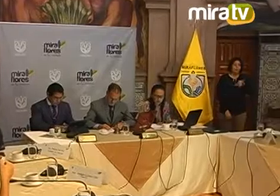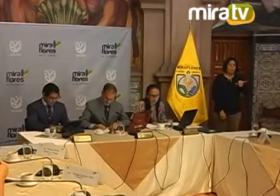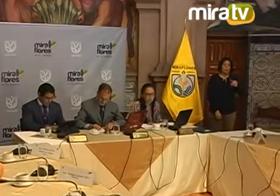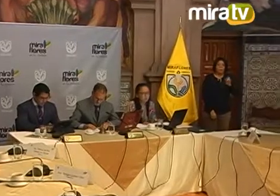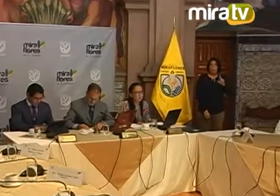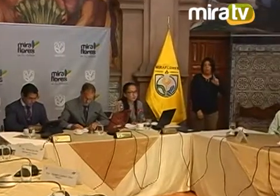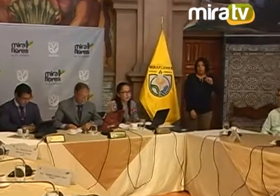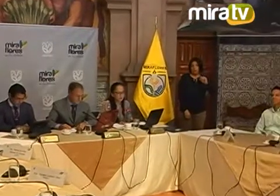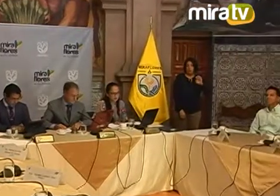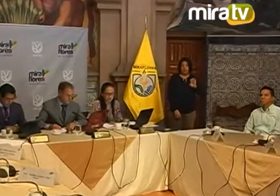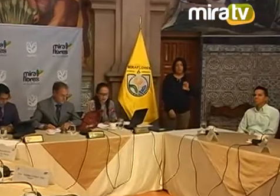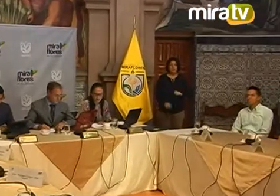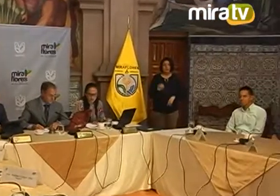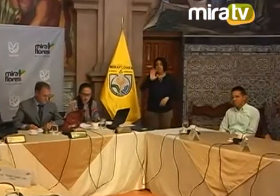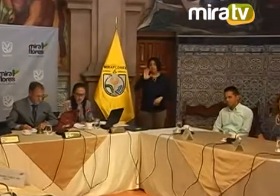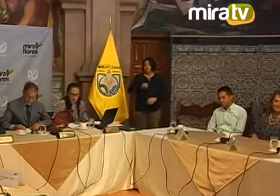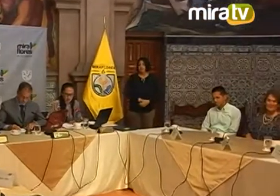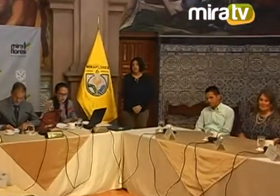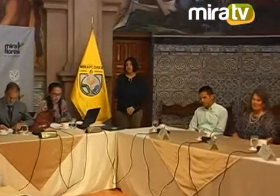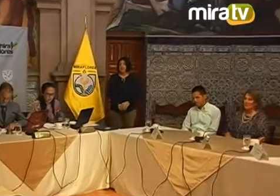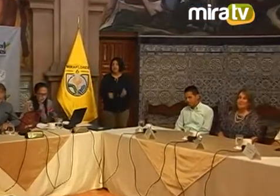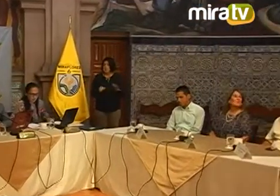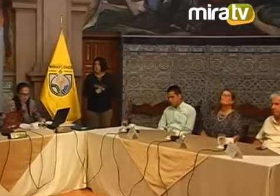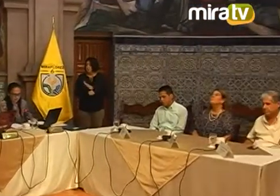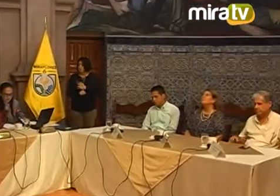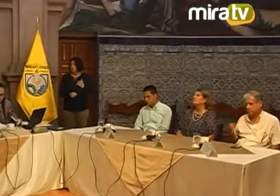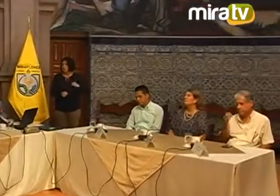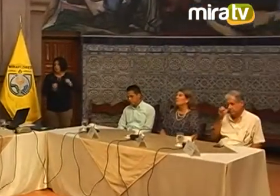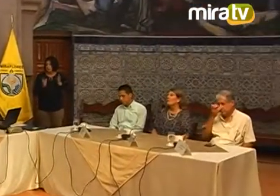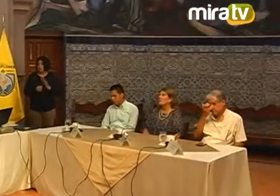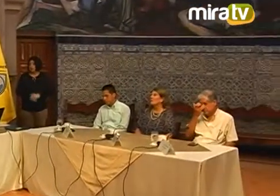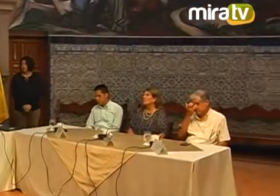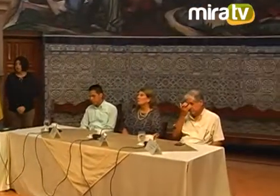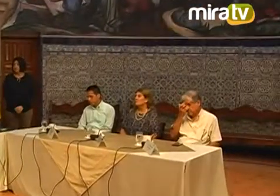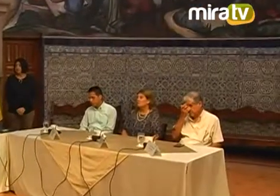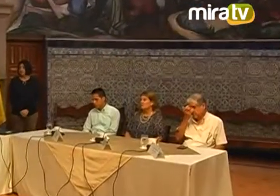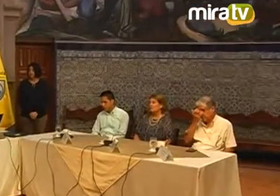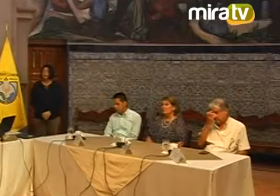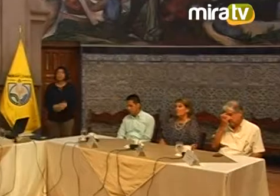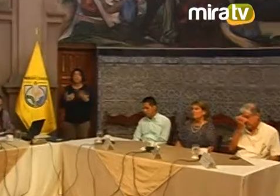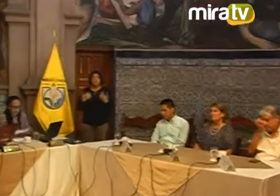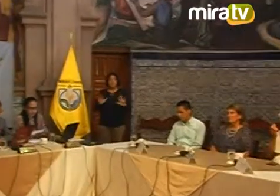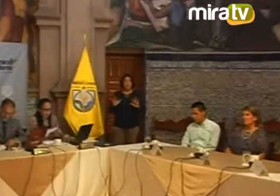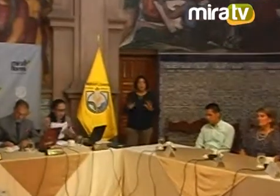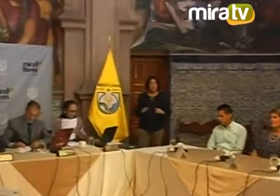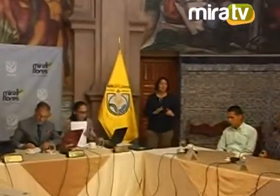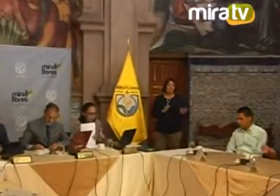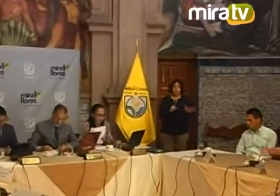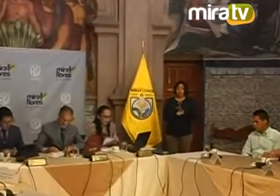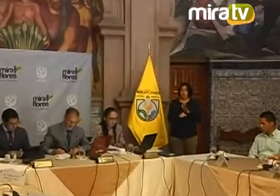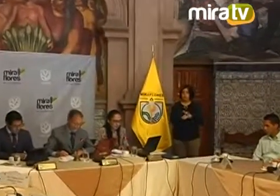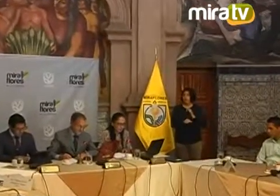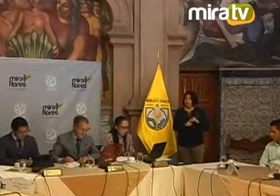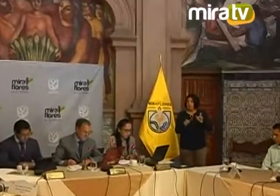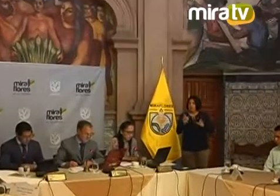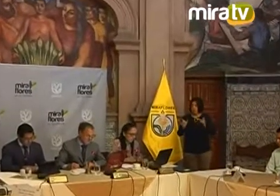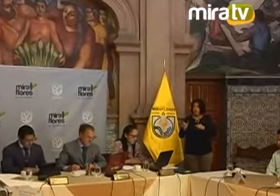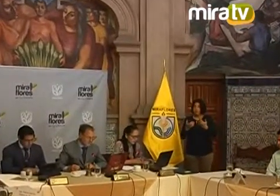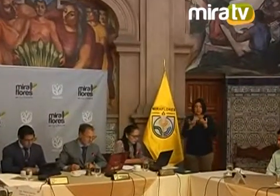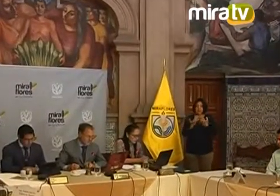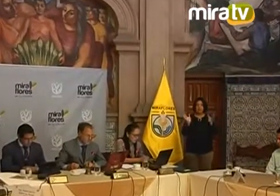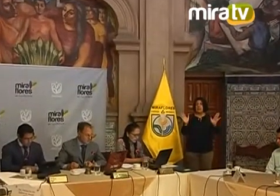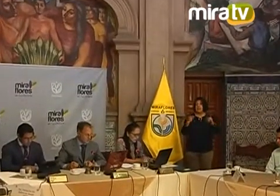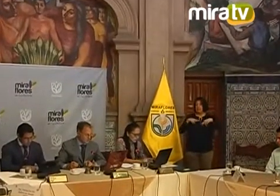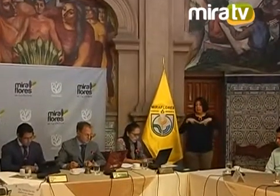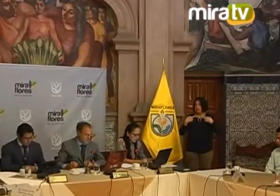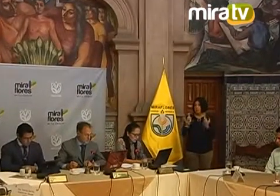de Albertis González del Riego. Hay quórum, señor alcalde. Muy bien, con el quórum reglamentario damos por instalada la sesión